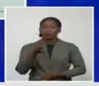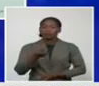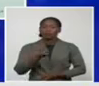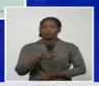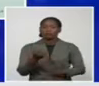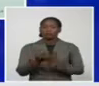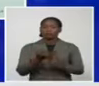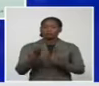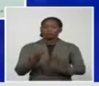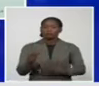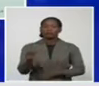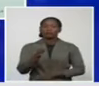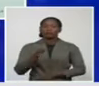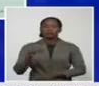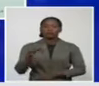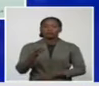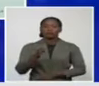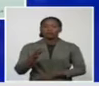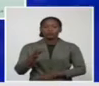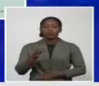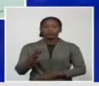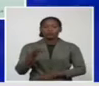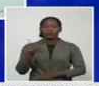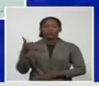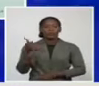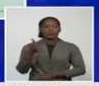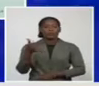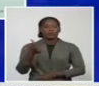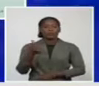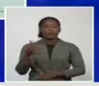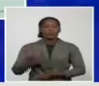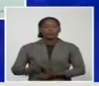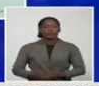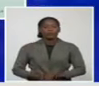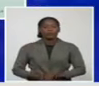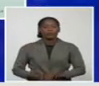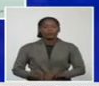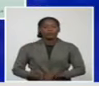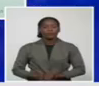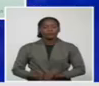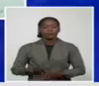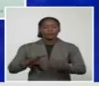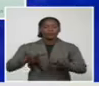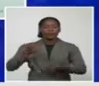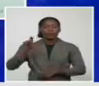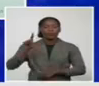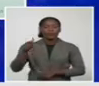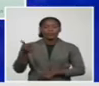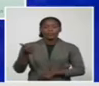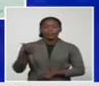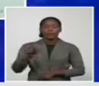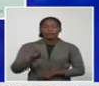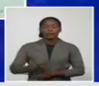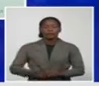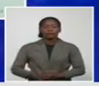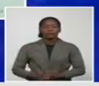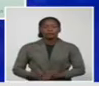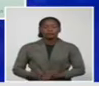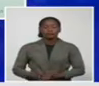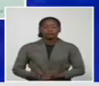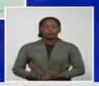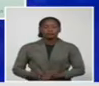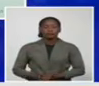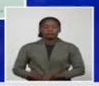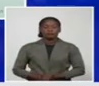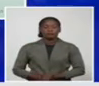el municipio de Majibacoa. Holguín confirma 10 casos autóctonos, 3 más con la jornada